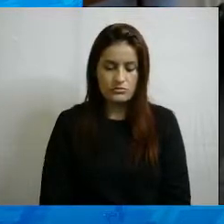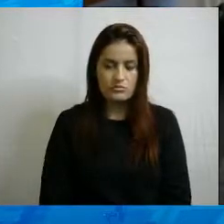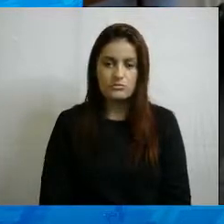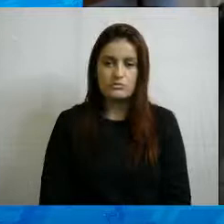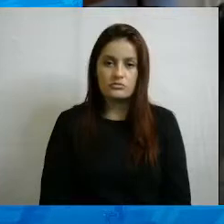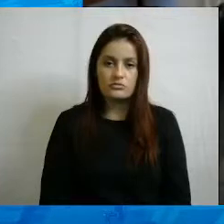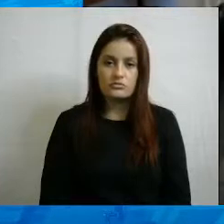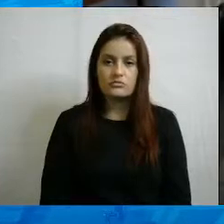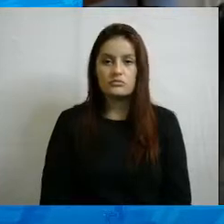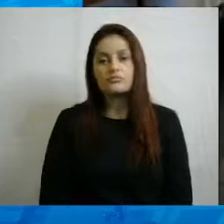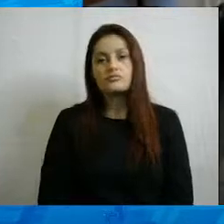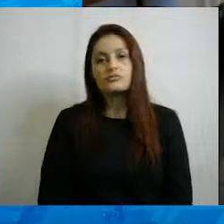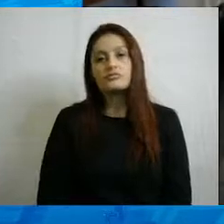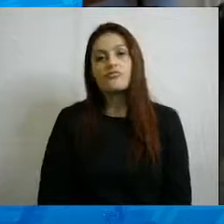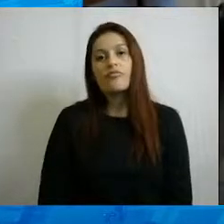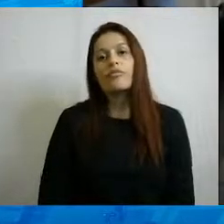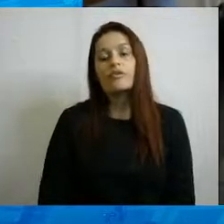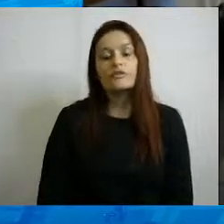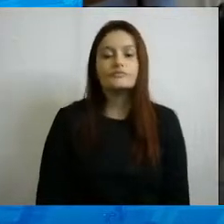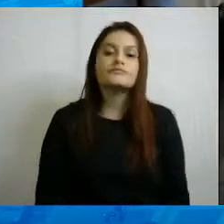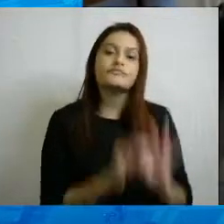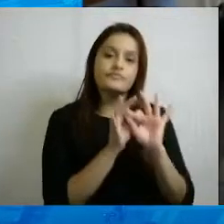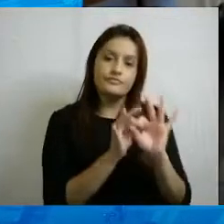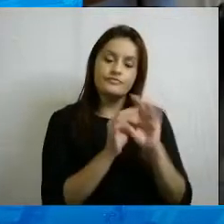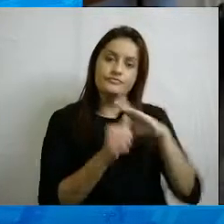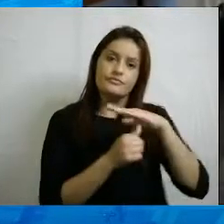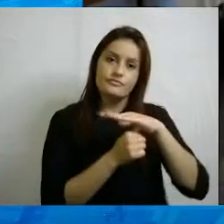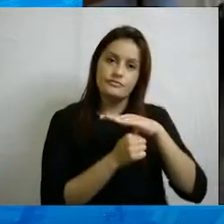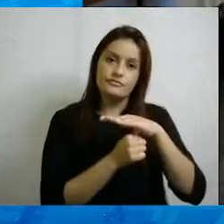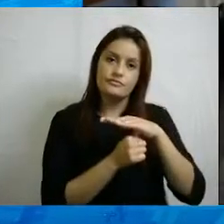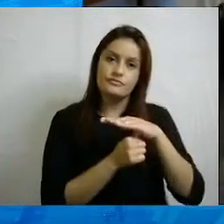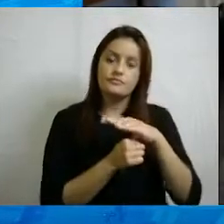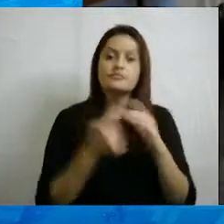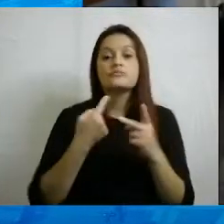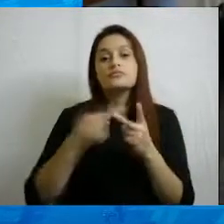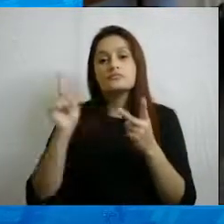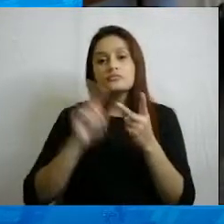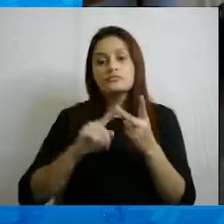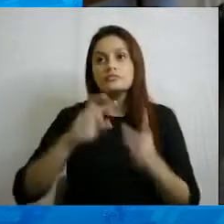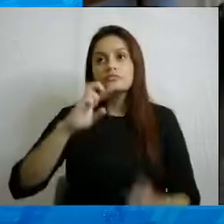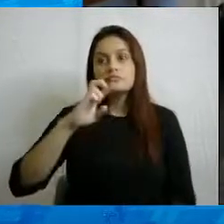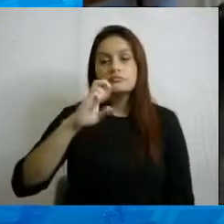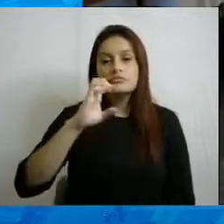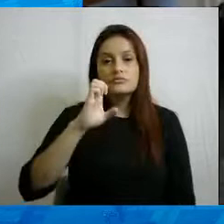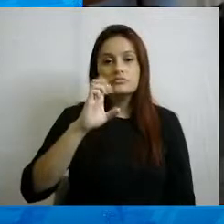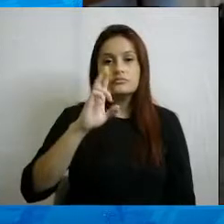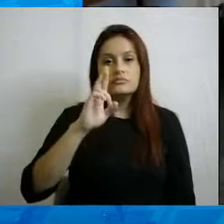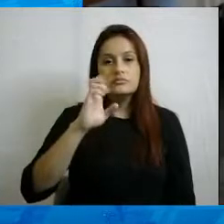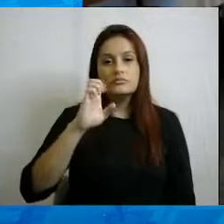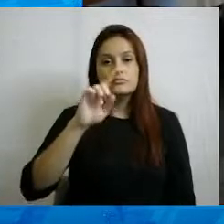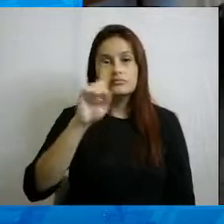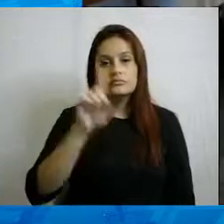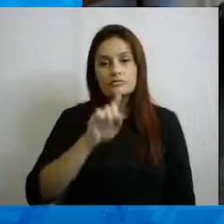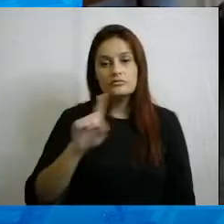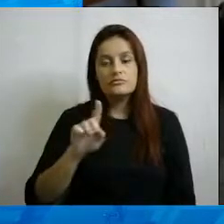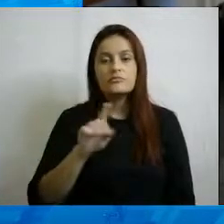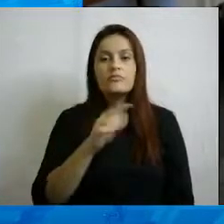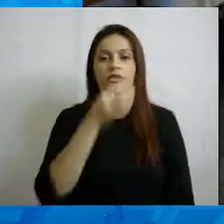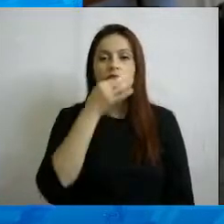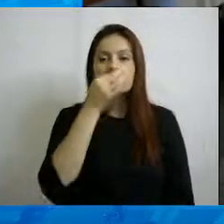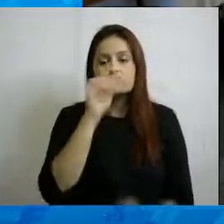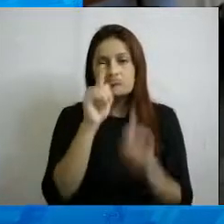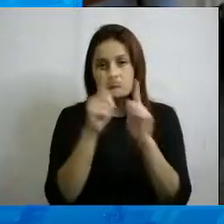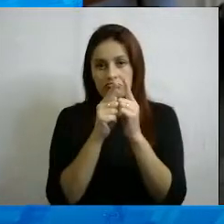2013. Solo eso, alcaldesa. Gracias, concejal. Concejal Pérez, breve, por favor. Sí. Muchas gracias, alcaldesa.